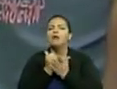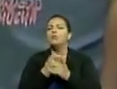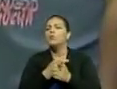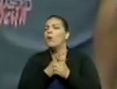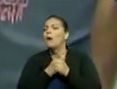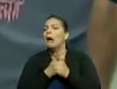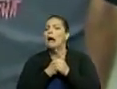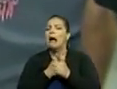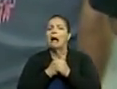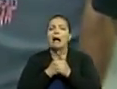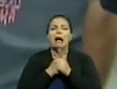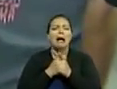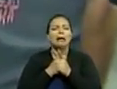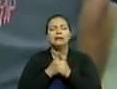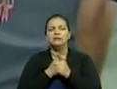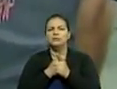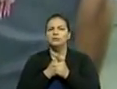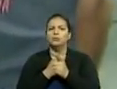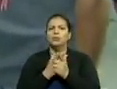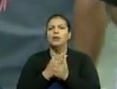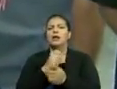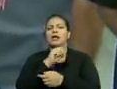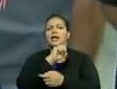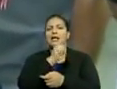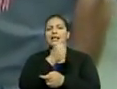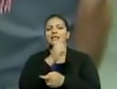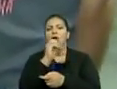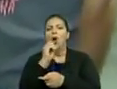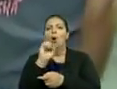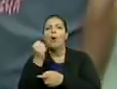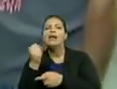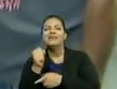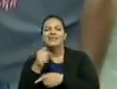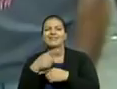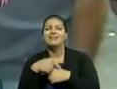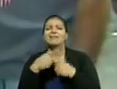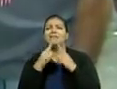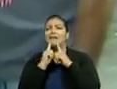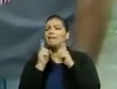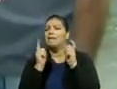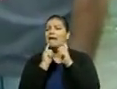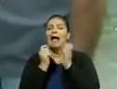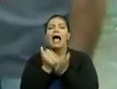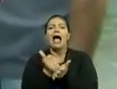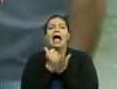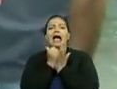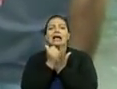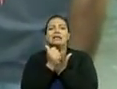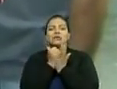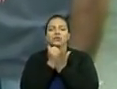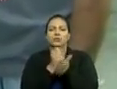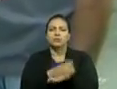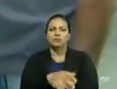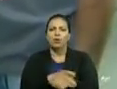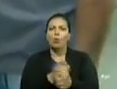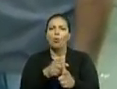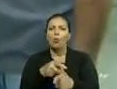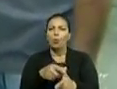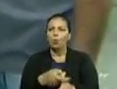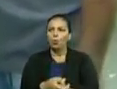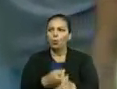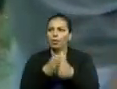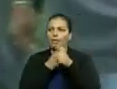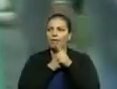un auxilio. SOS hace un llamado urgente a la empresa